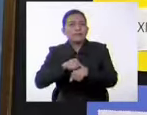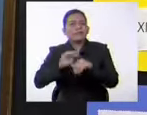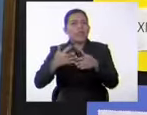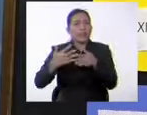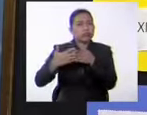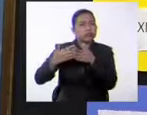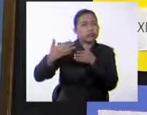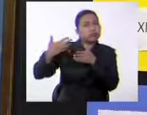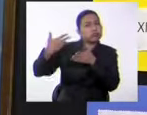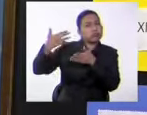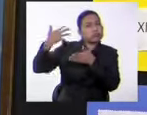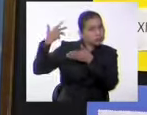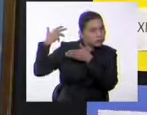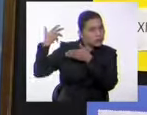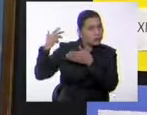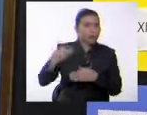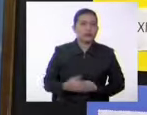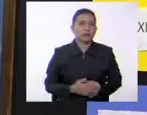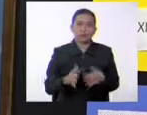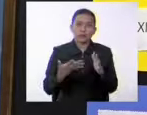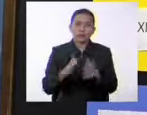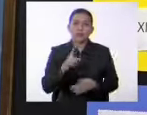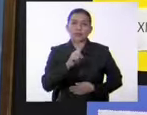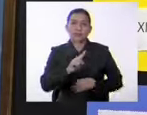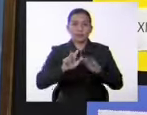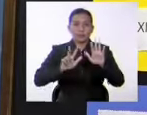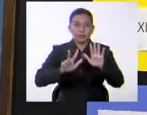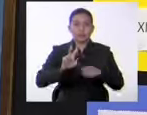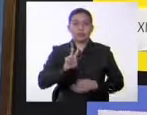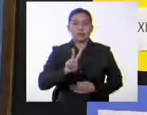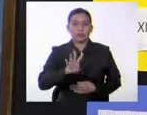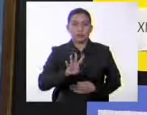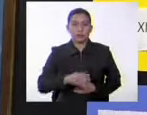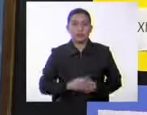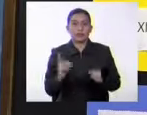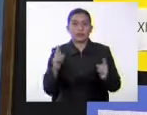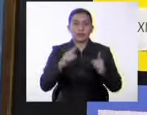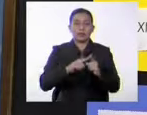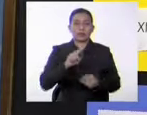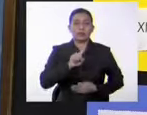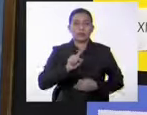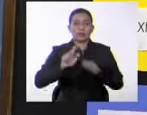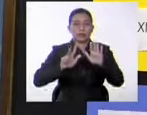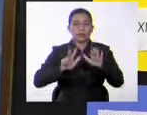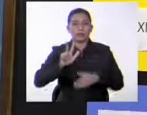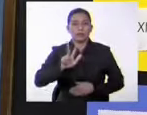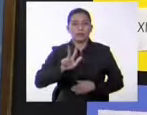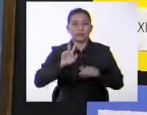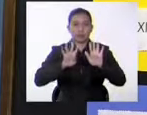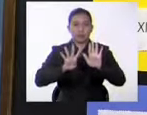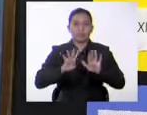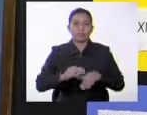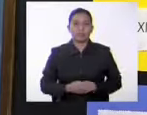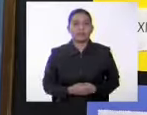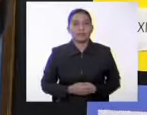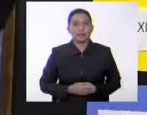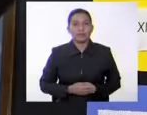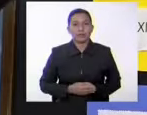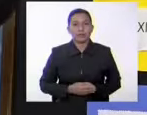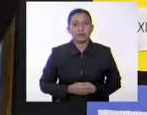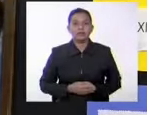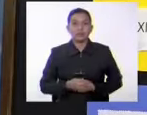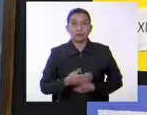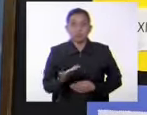decir precisamente que fue entre 1824 a 1839 esta federación. Nosotros